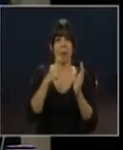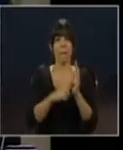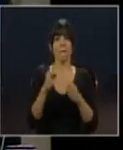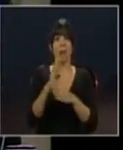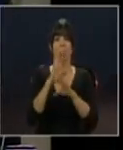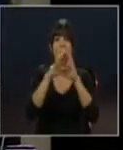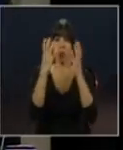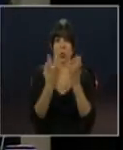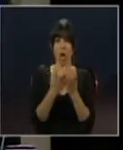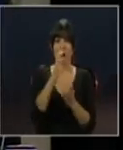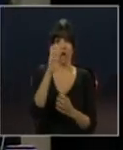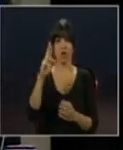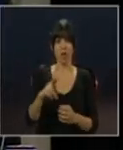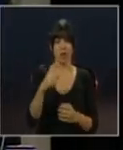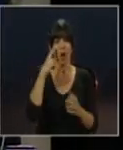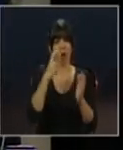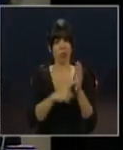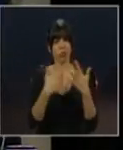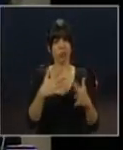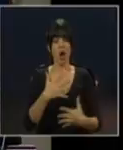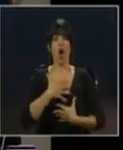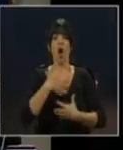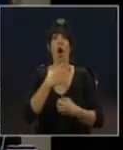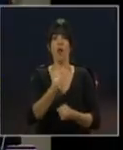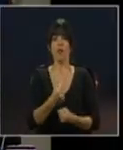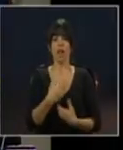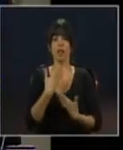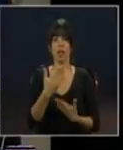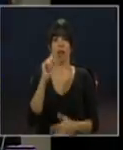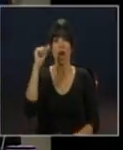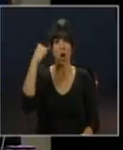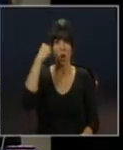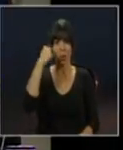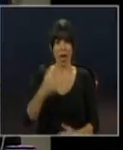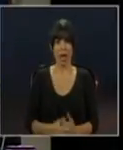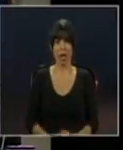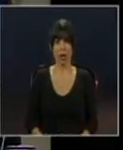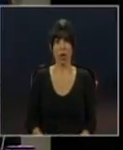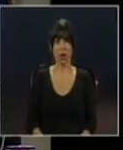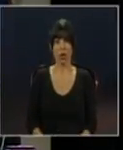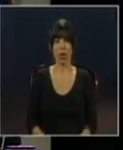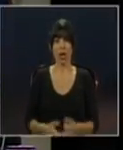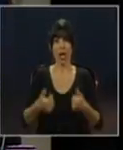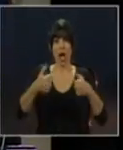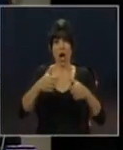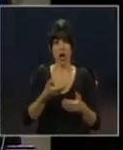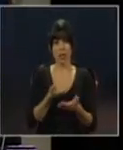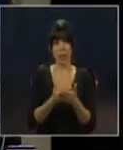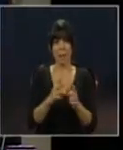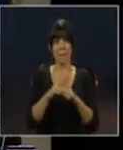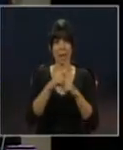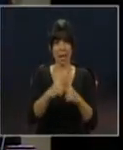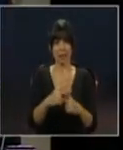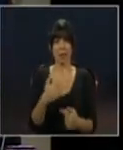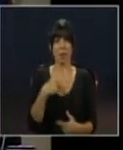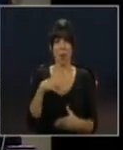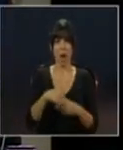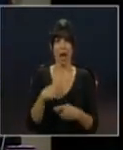Costa Rica y la confianza depositada en su gobierno que la concesión del préstamo